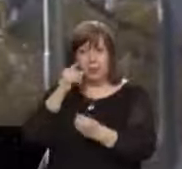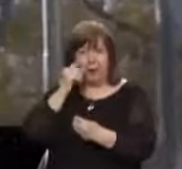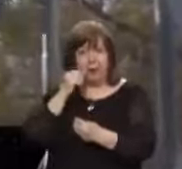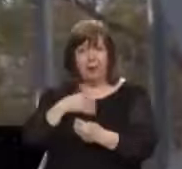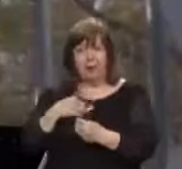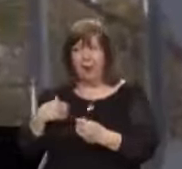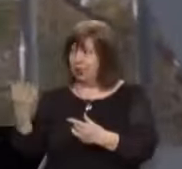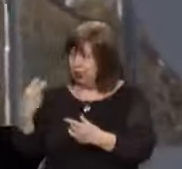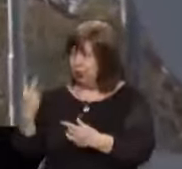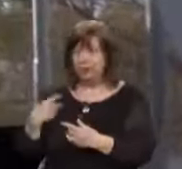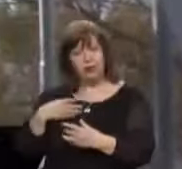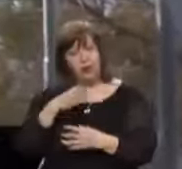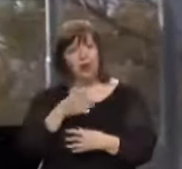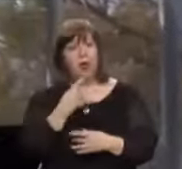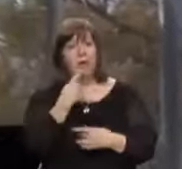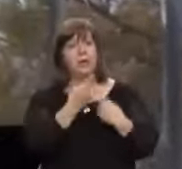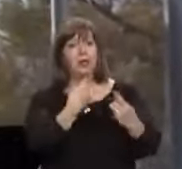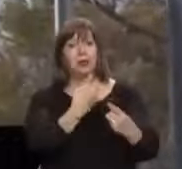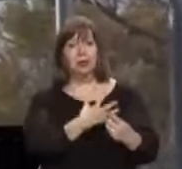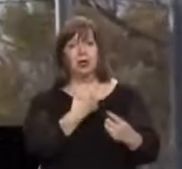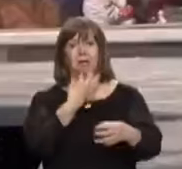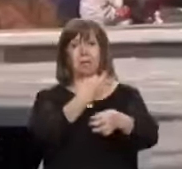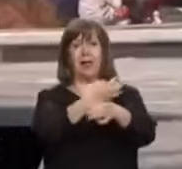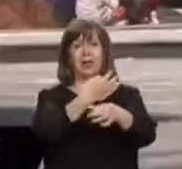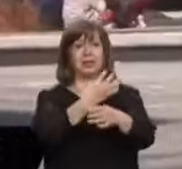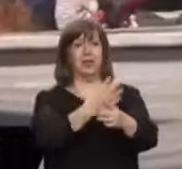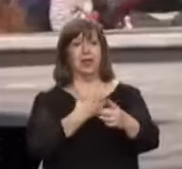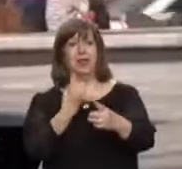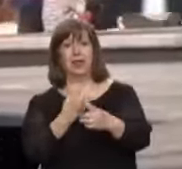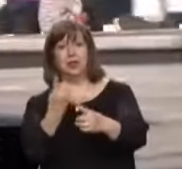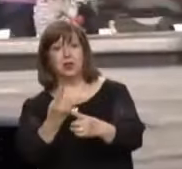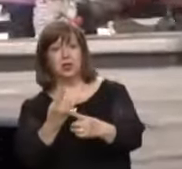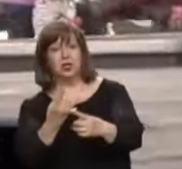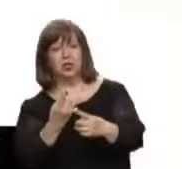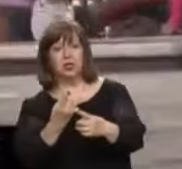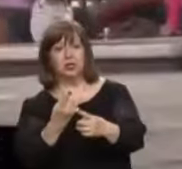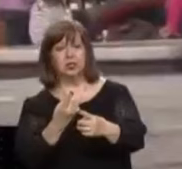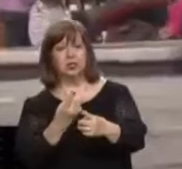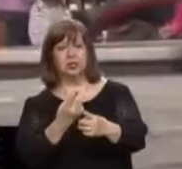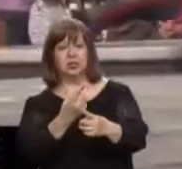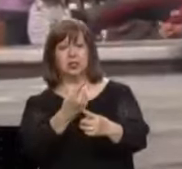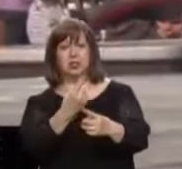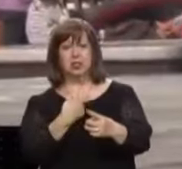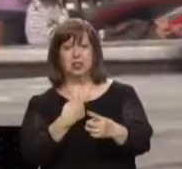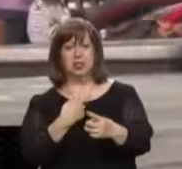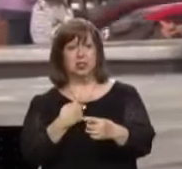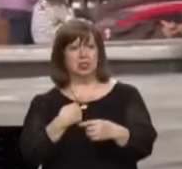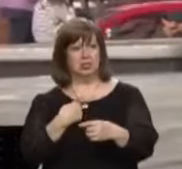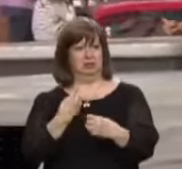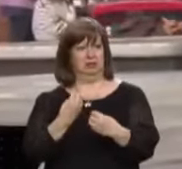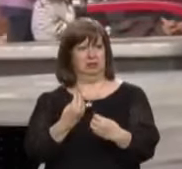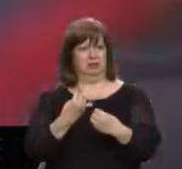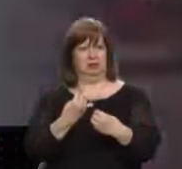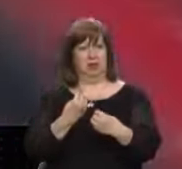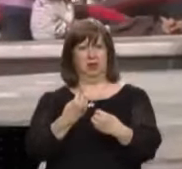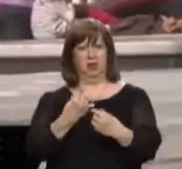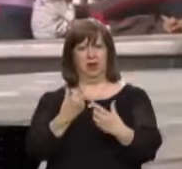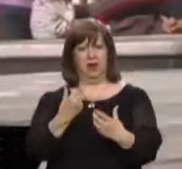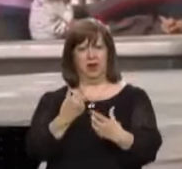pedir respuesta, la docente y directora a cargo nos dijo que todo eso era inteligencia